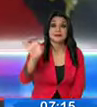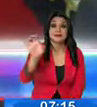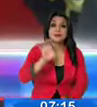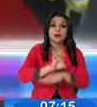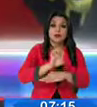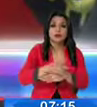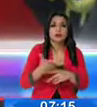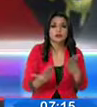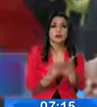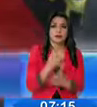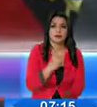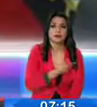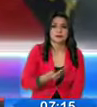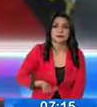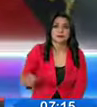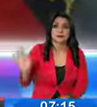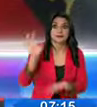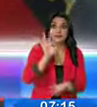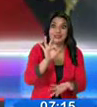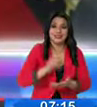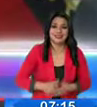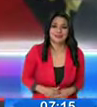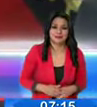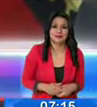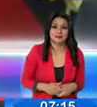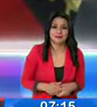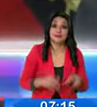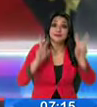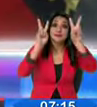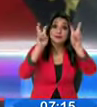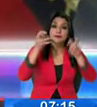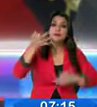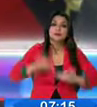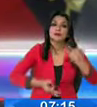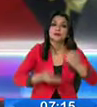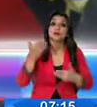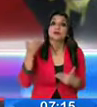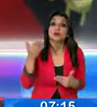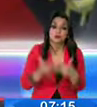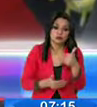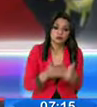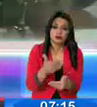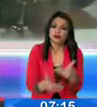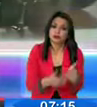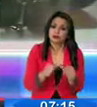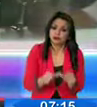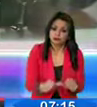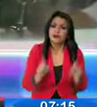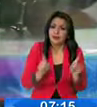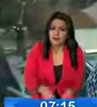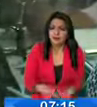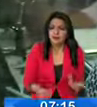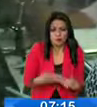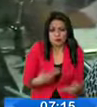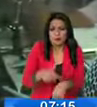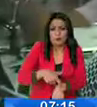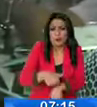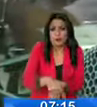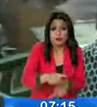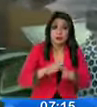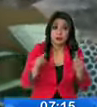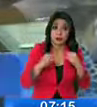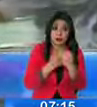un nuevo vicepresidente de la república lic el tema del juicio político es un proceso que debe avanzar cosas que rechazan los correístas